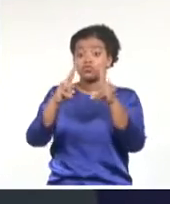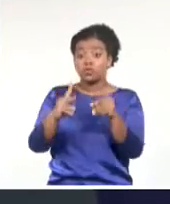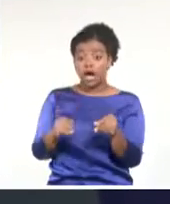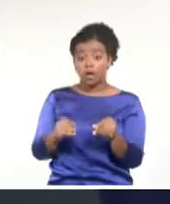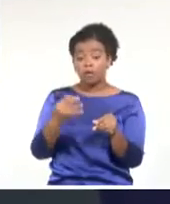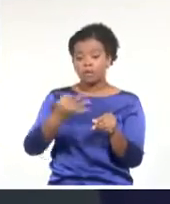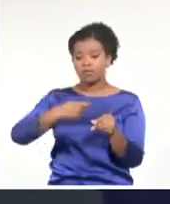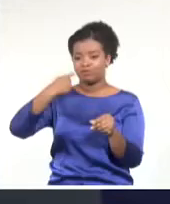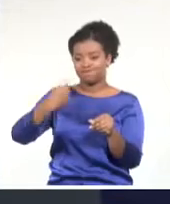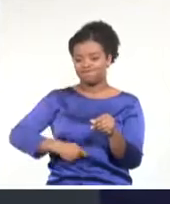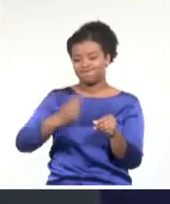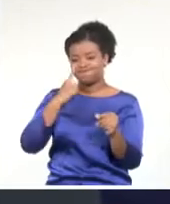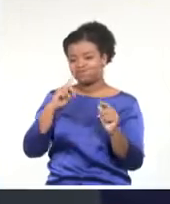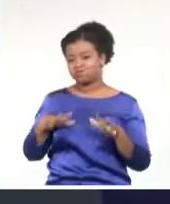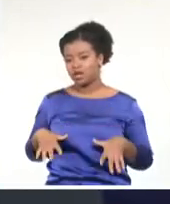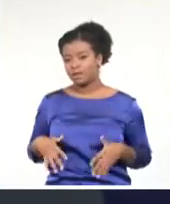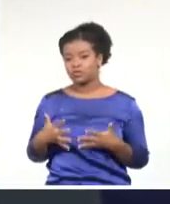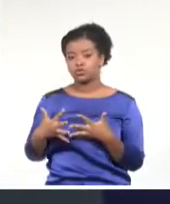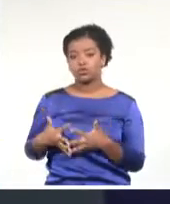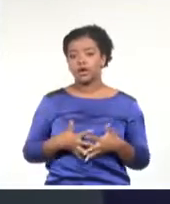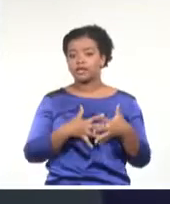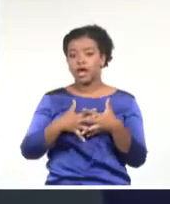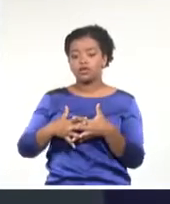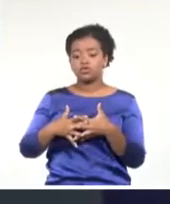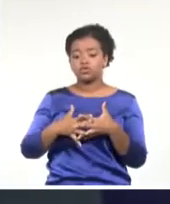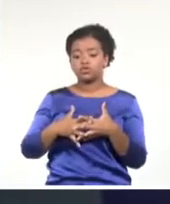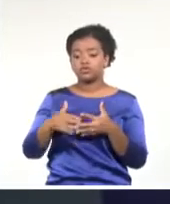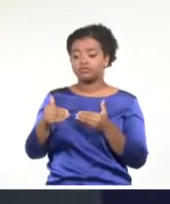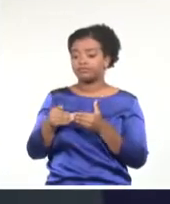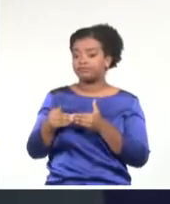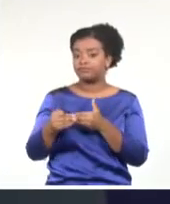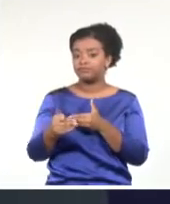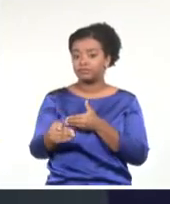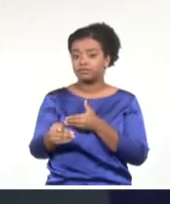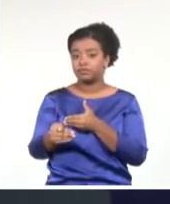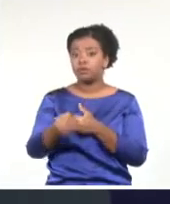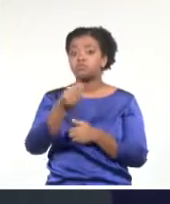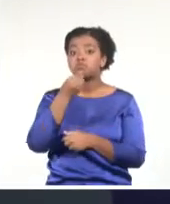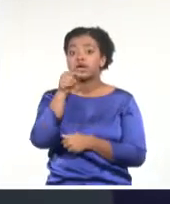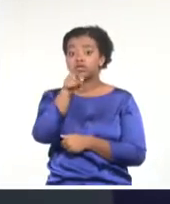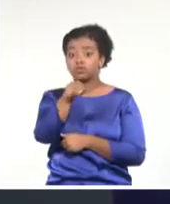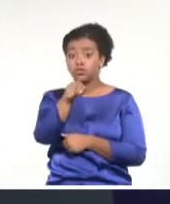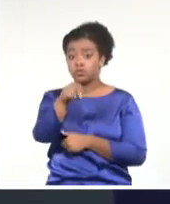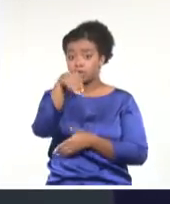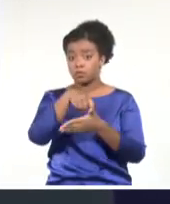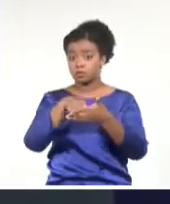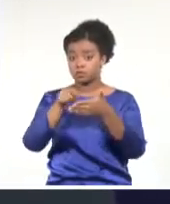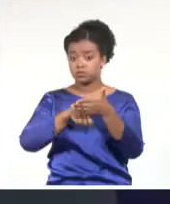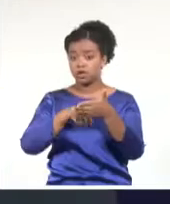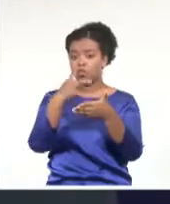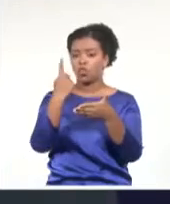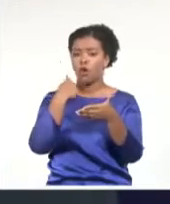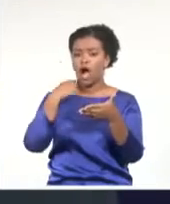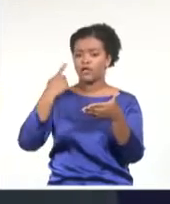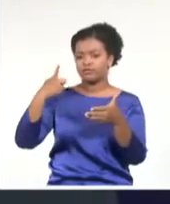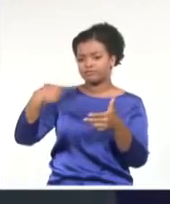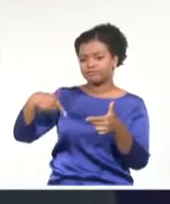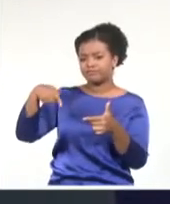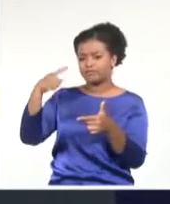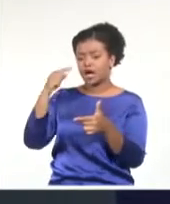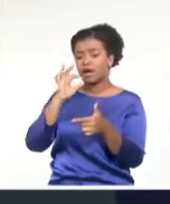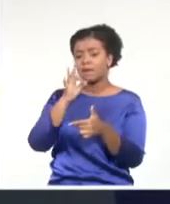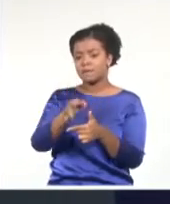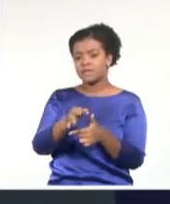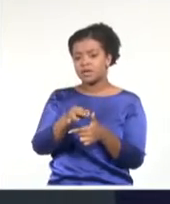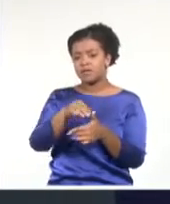próximas décadas. Y el poder de determinar ese resultado está en sus manos. Hace 2 años, utilizaron ese poder